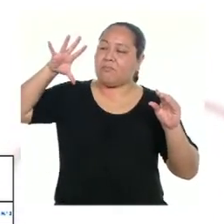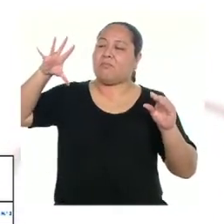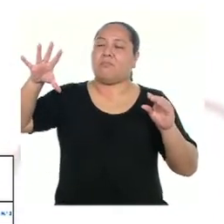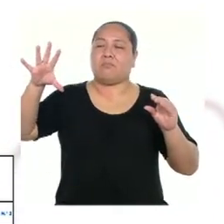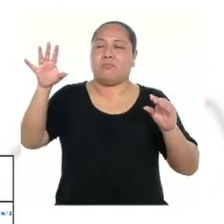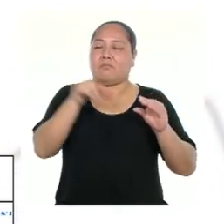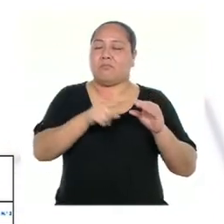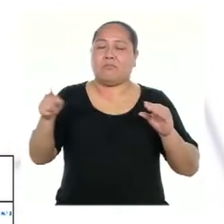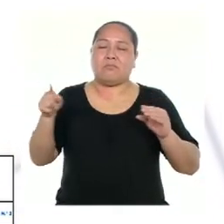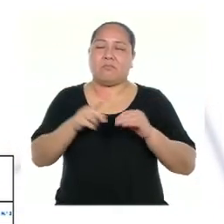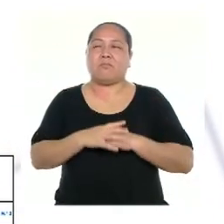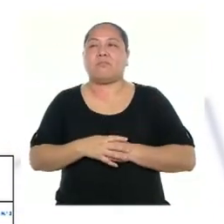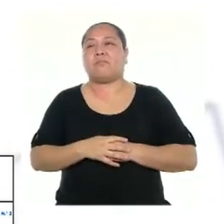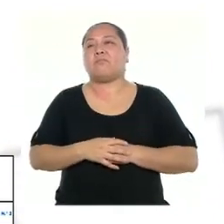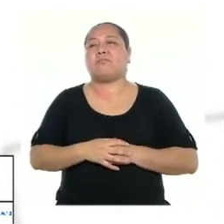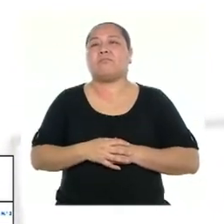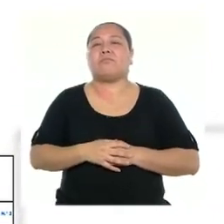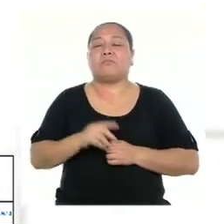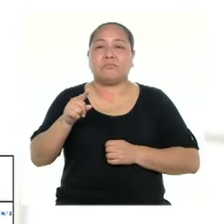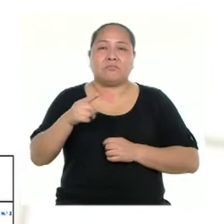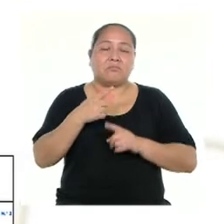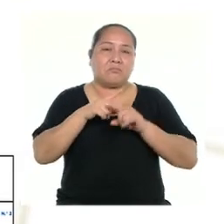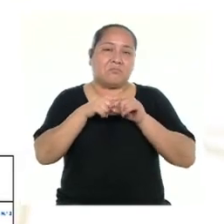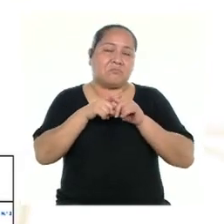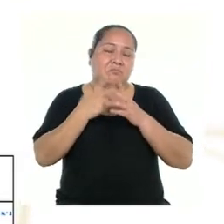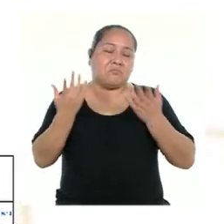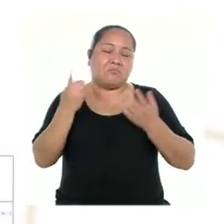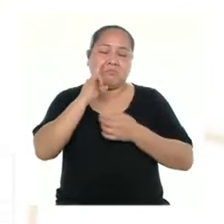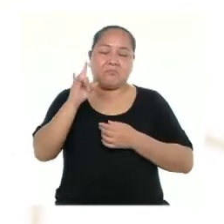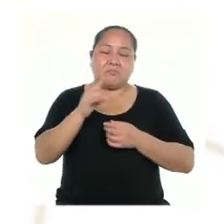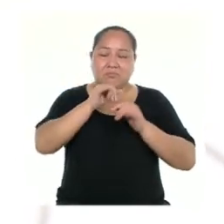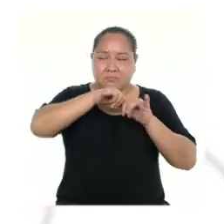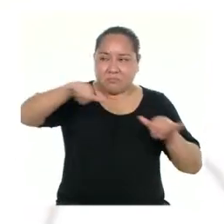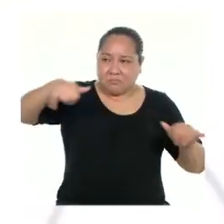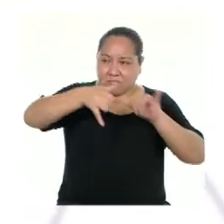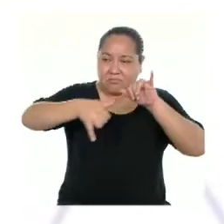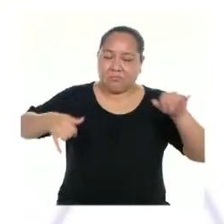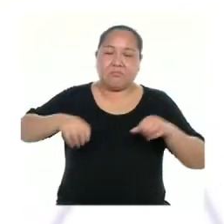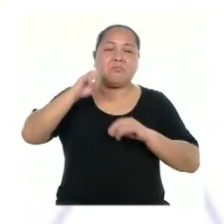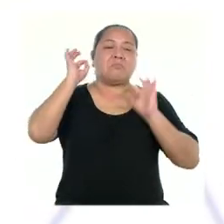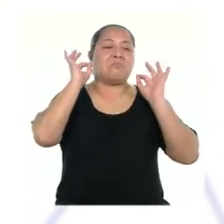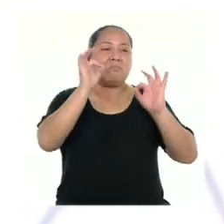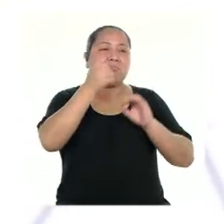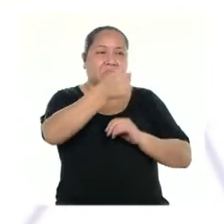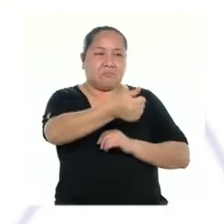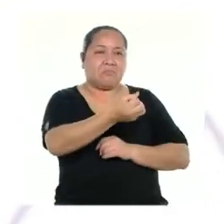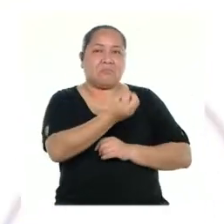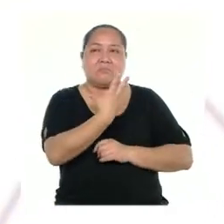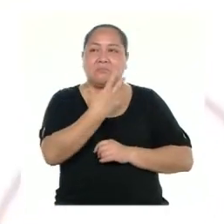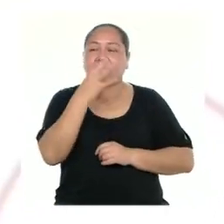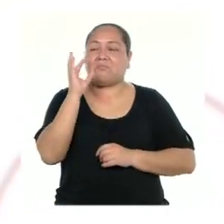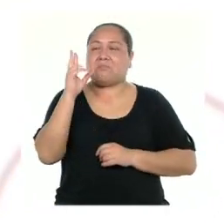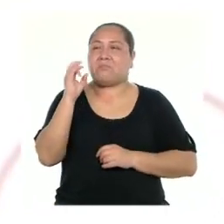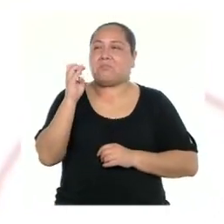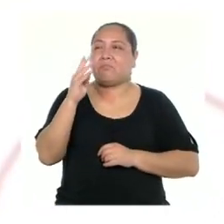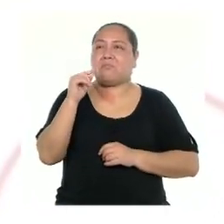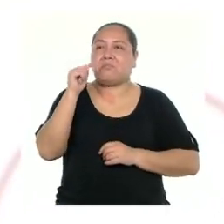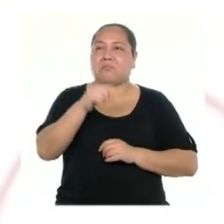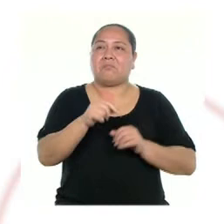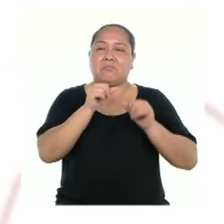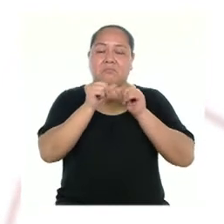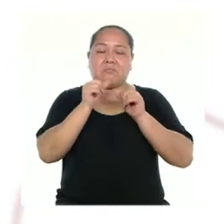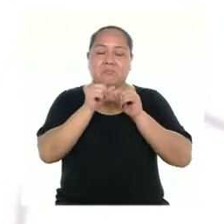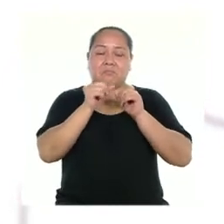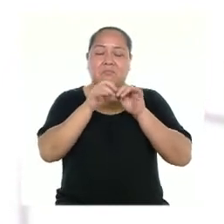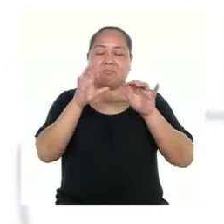del sistema de unidades de longitud que se utilice. Bien dicho, Rebot. En este caso, la escala